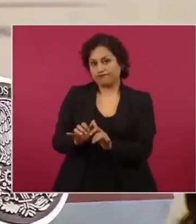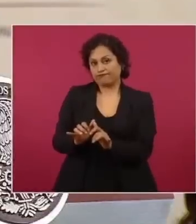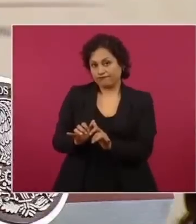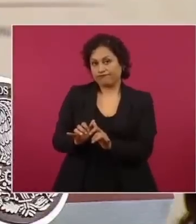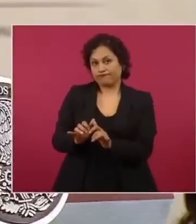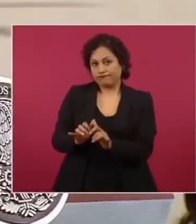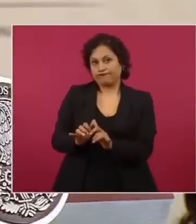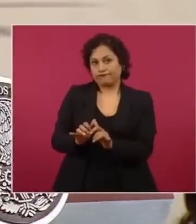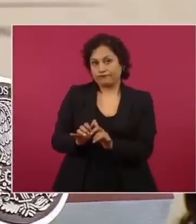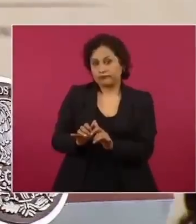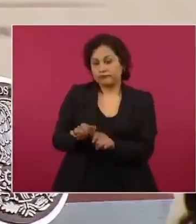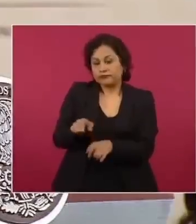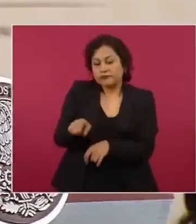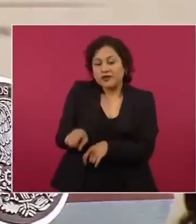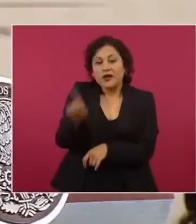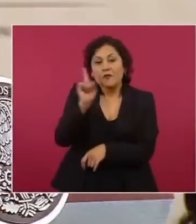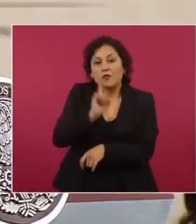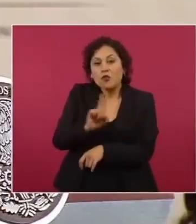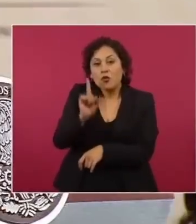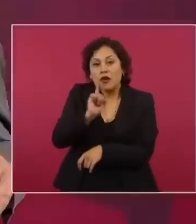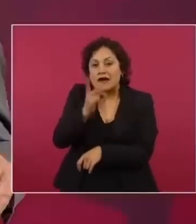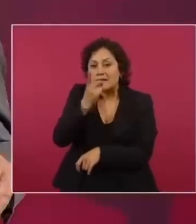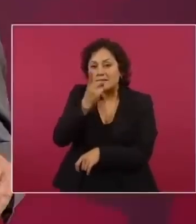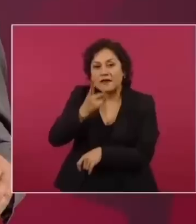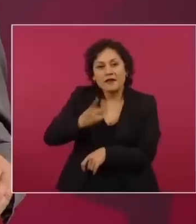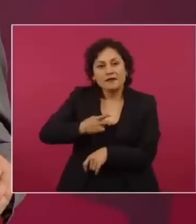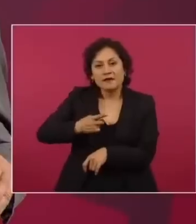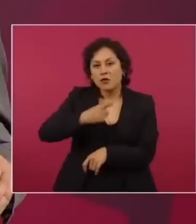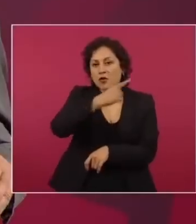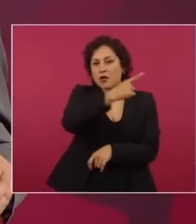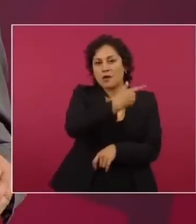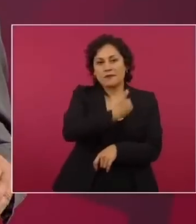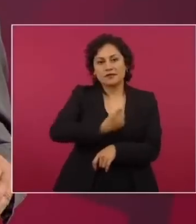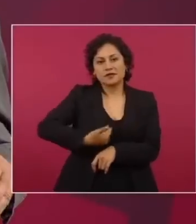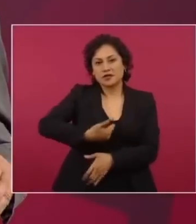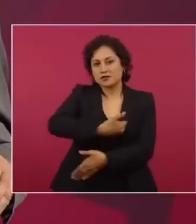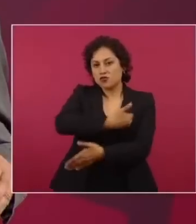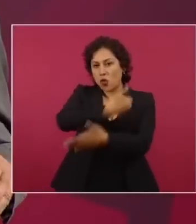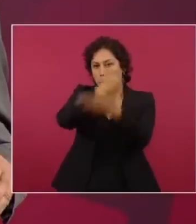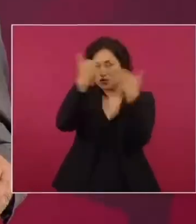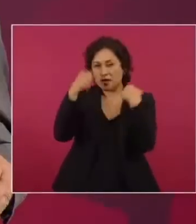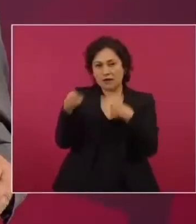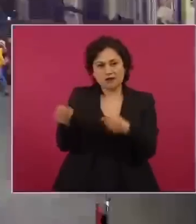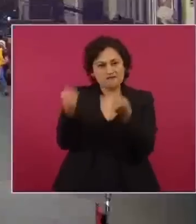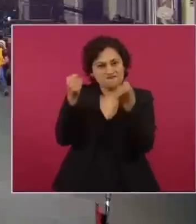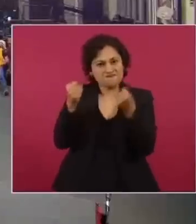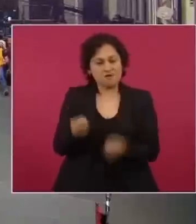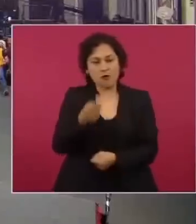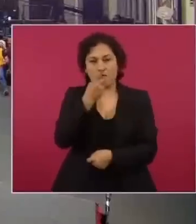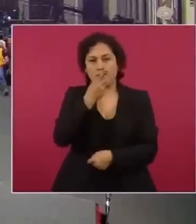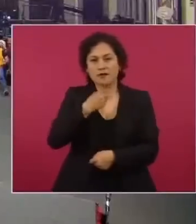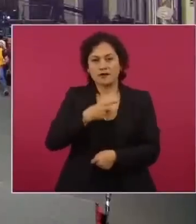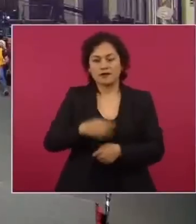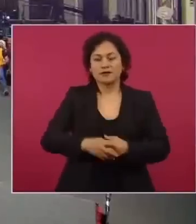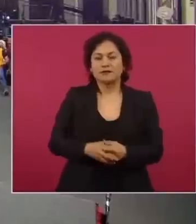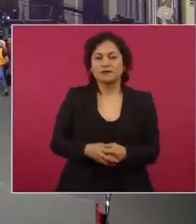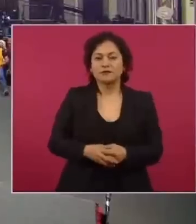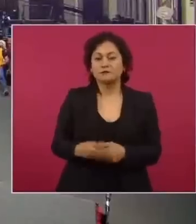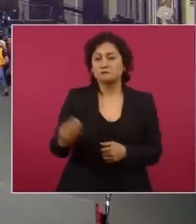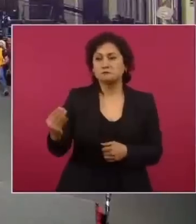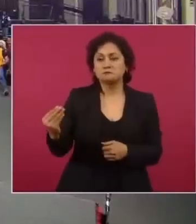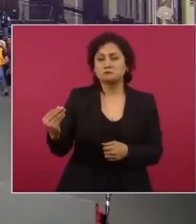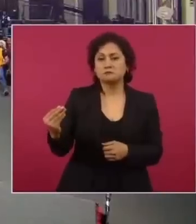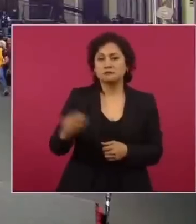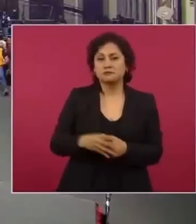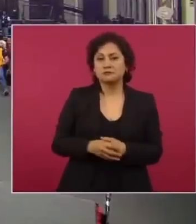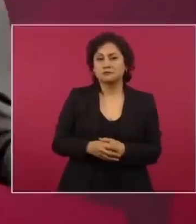presidente Biden no estaba enterado. ¿Cuál fue la reacción de la representante de Estados Unidos? Pues que